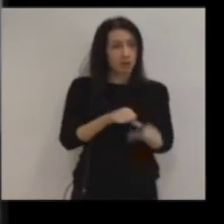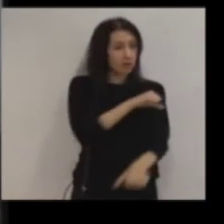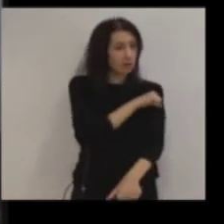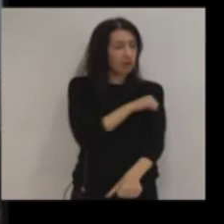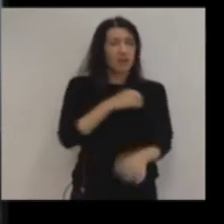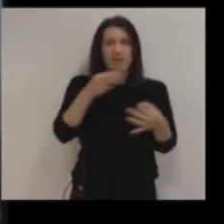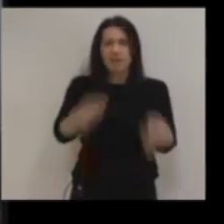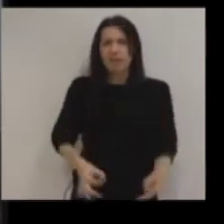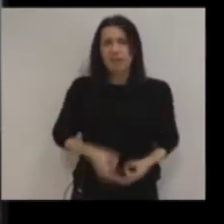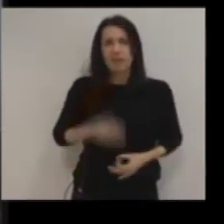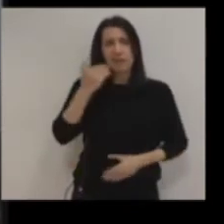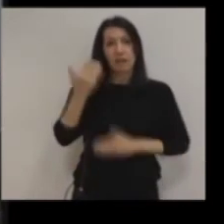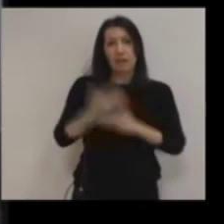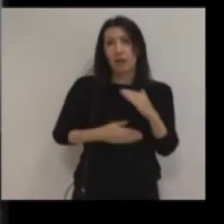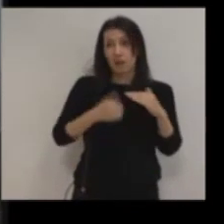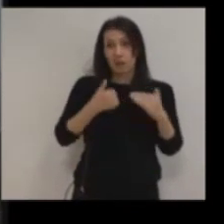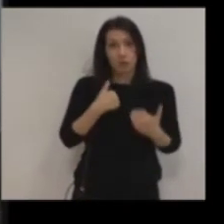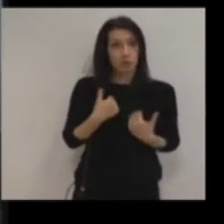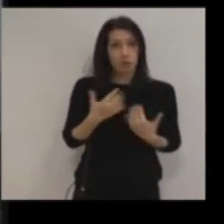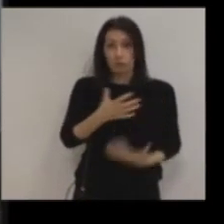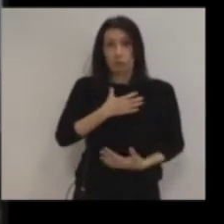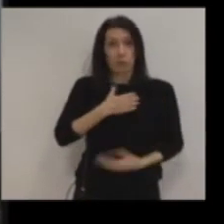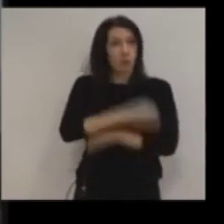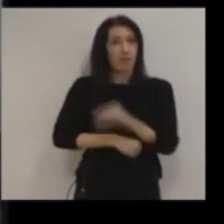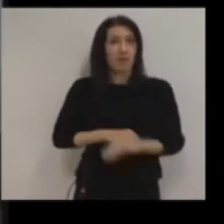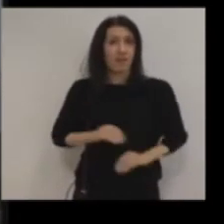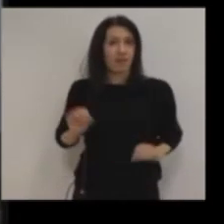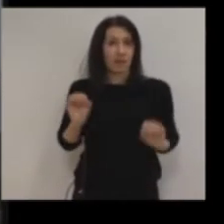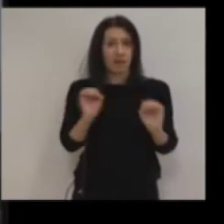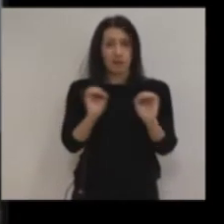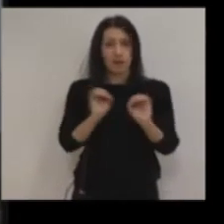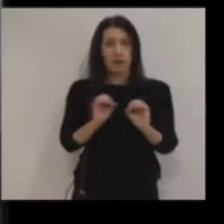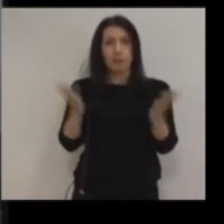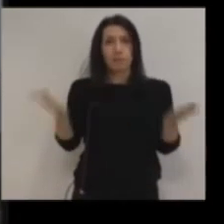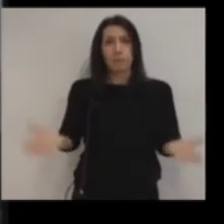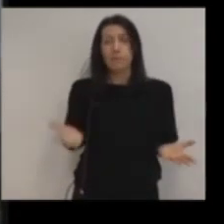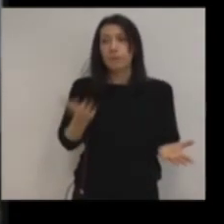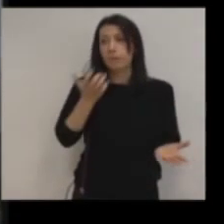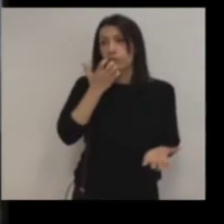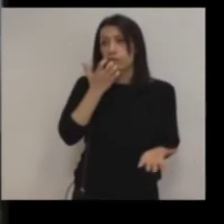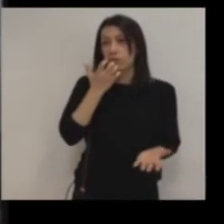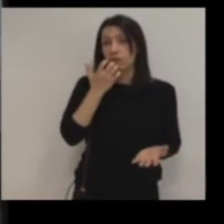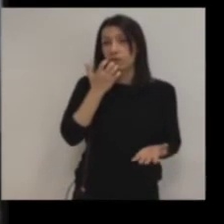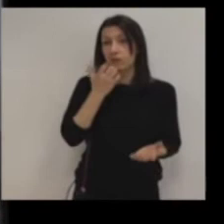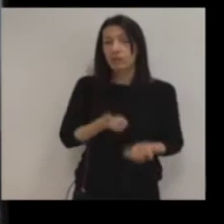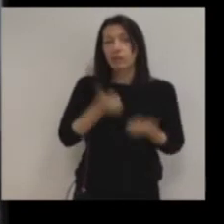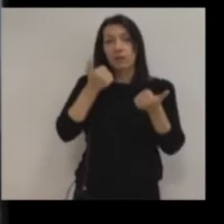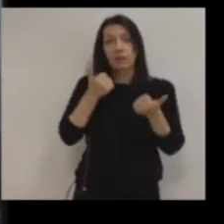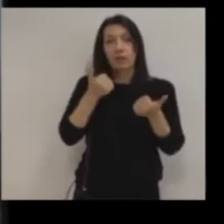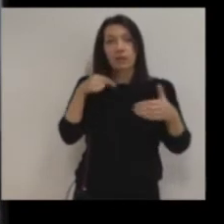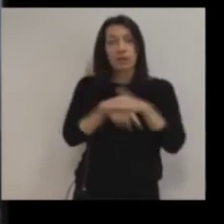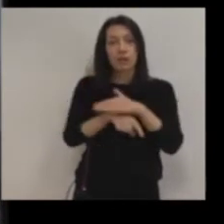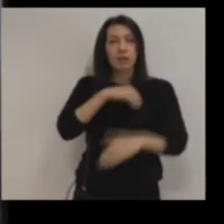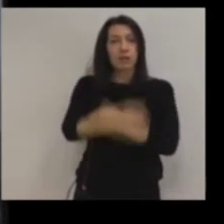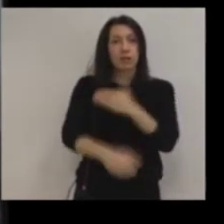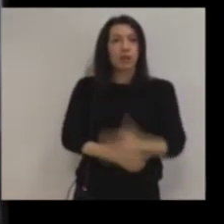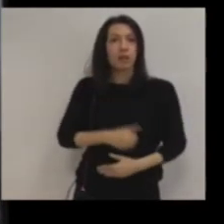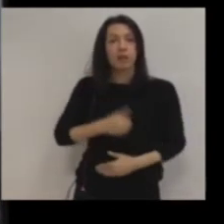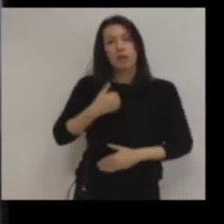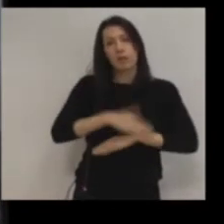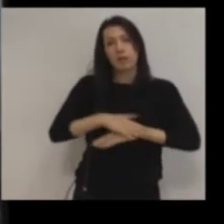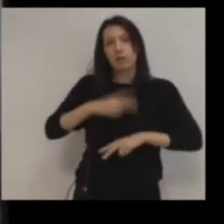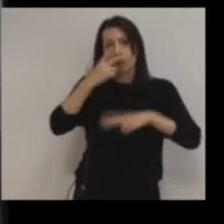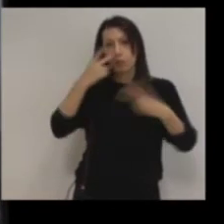caduca todo y yo ya no tengo ninguna posibilidad de hacer nada en absoluto, cuando el tema va por la administración los procedimientos no caducan